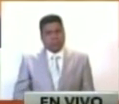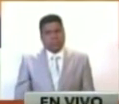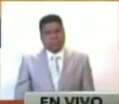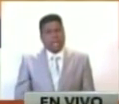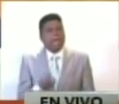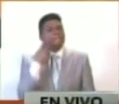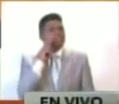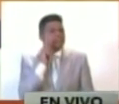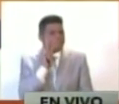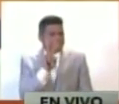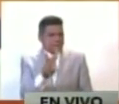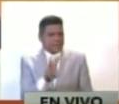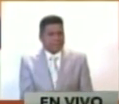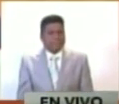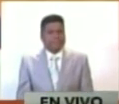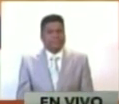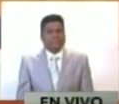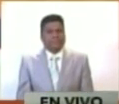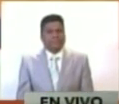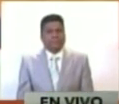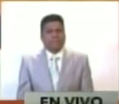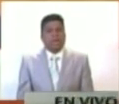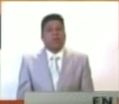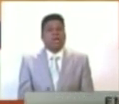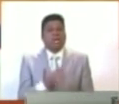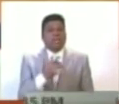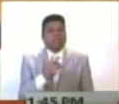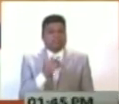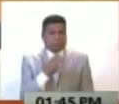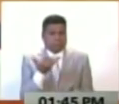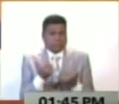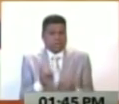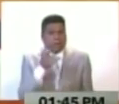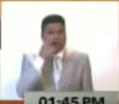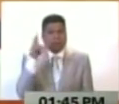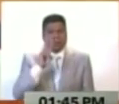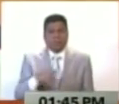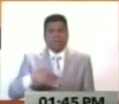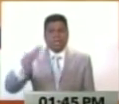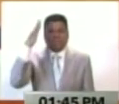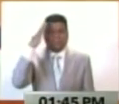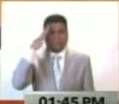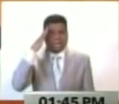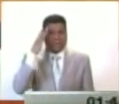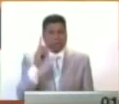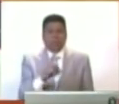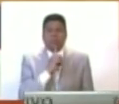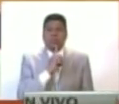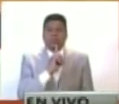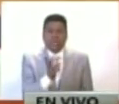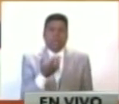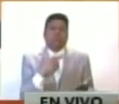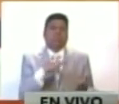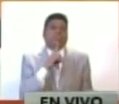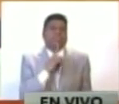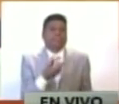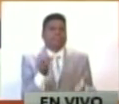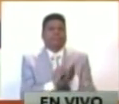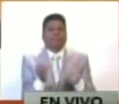evidencia lo que ya el pueblo de Venezuela sabe y lo que nosotros hemos venido denunciando desde la